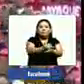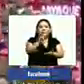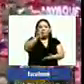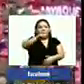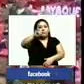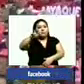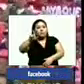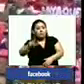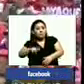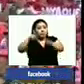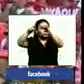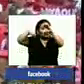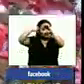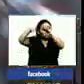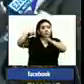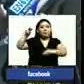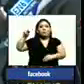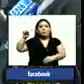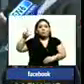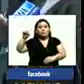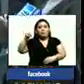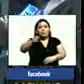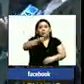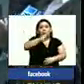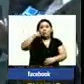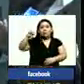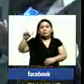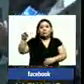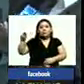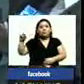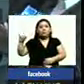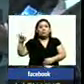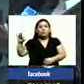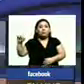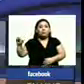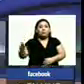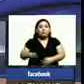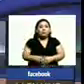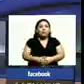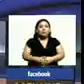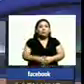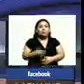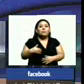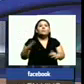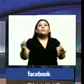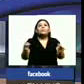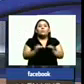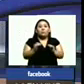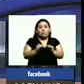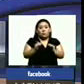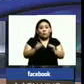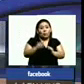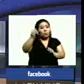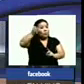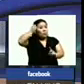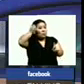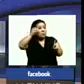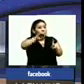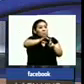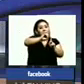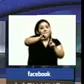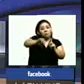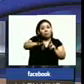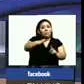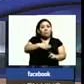julio. Con imágenes de Nelson Quinteros, Jennifer Flores, Noticiero Hechos. Quienes también reaccionaron a este caso fue